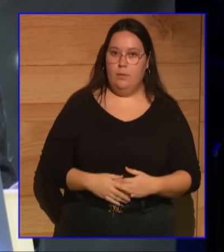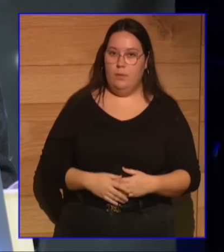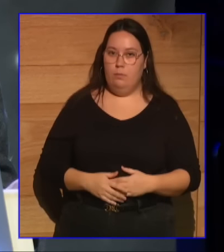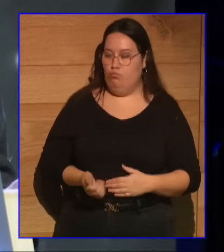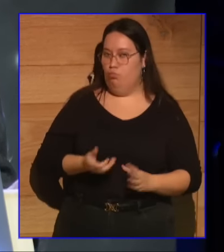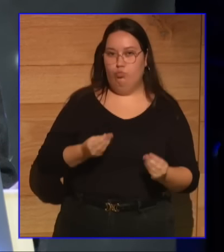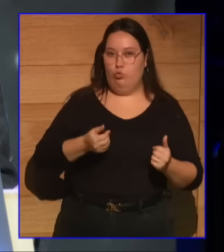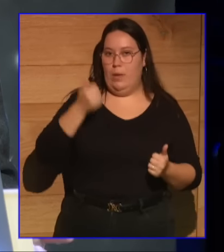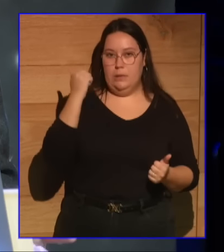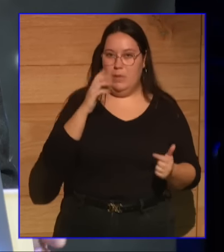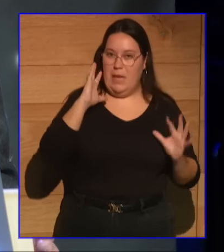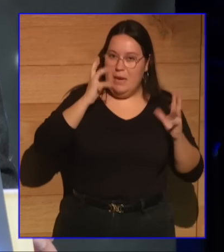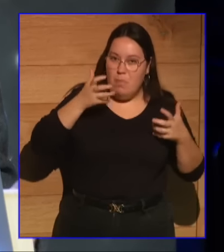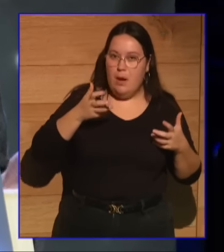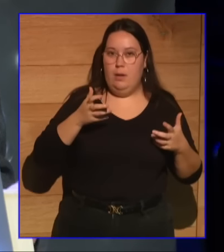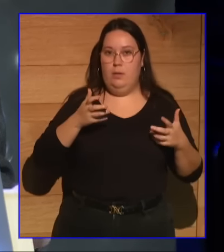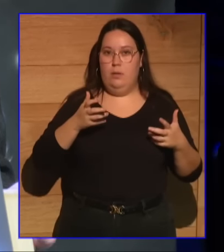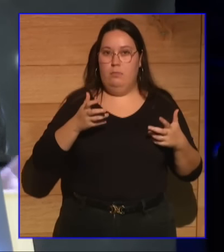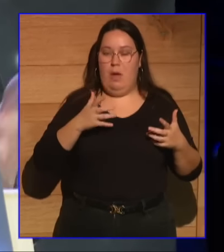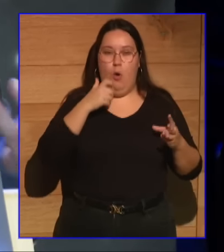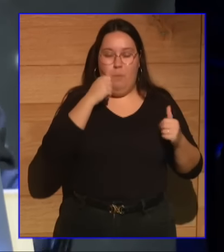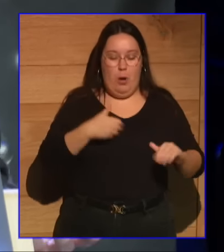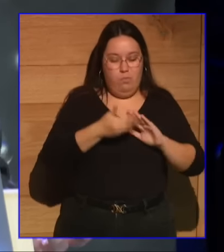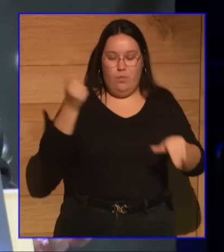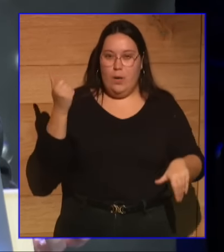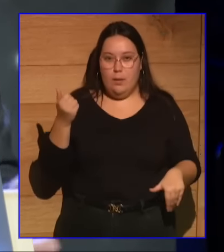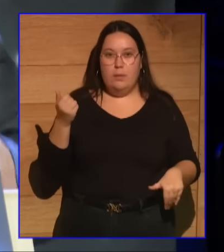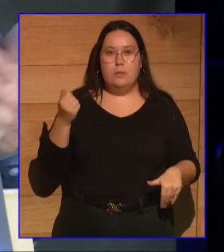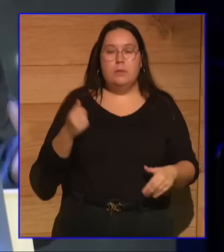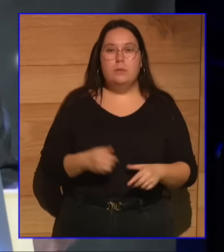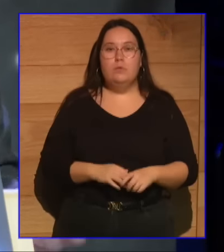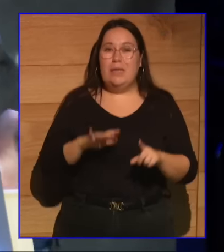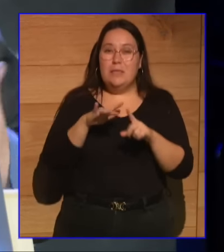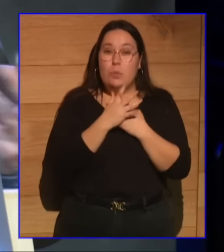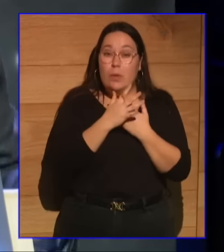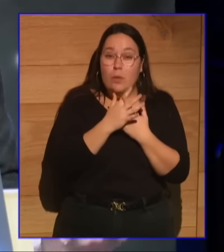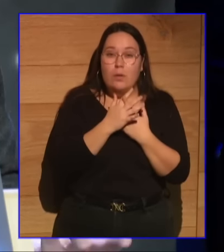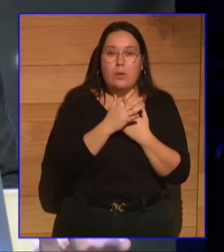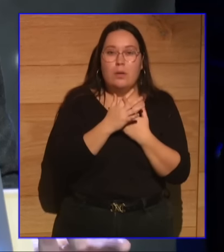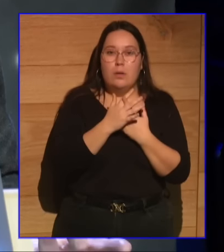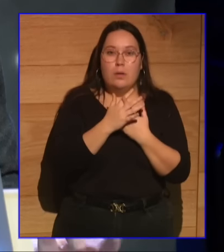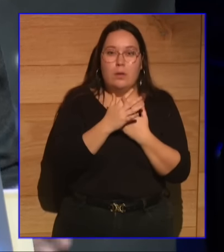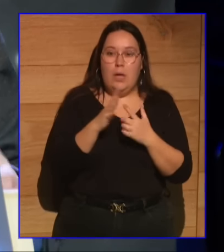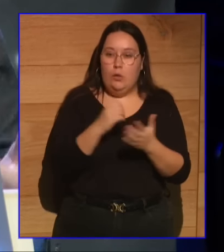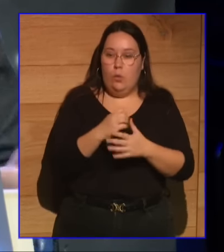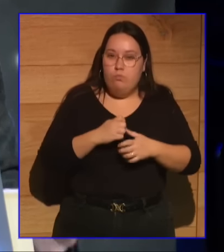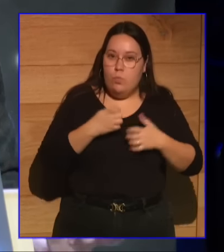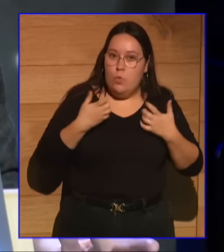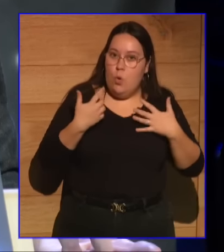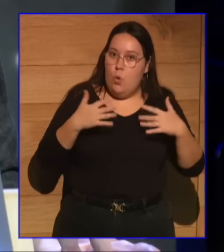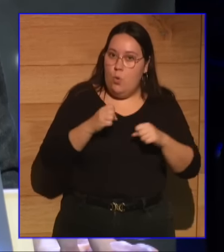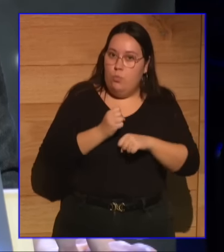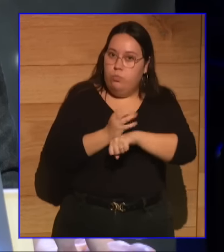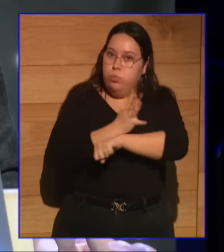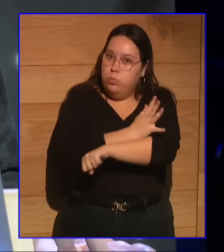más animal, mucho más deshumanizado en una situación que entumece a todo el mundo y extrae